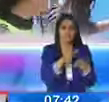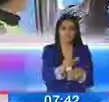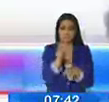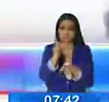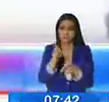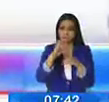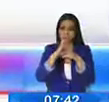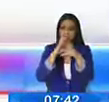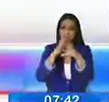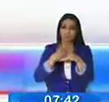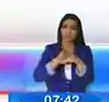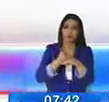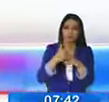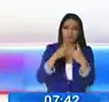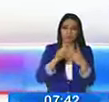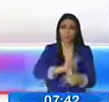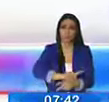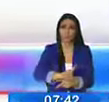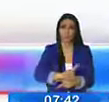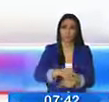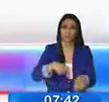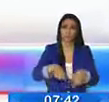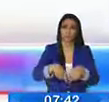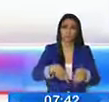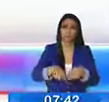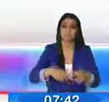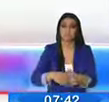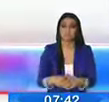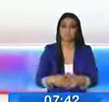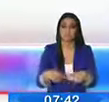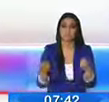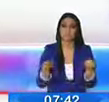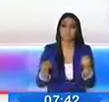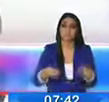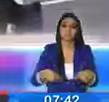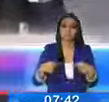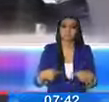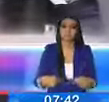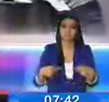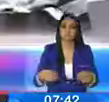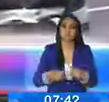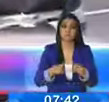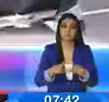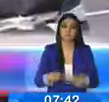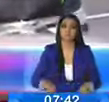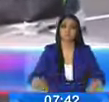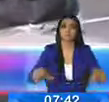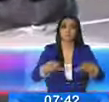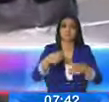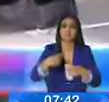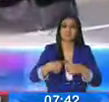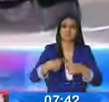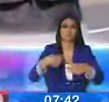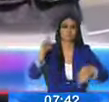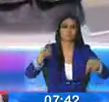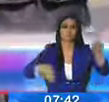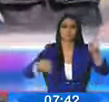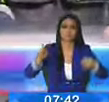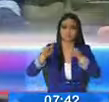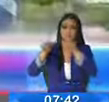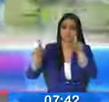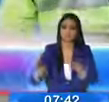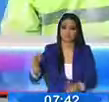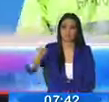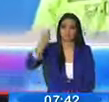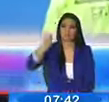unidades y la velocidad en las vías los controles se realizan a diario en varios puntos de la capital con dos radares móviles